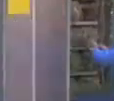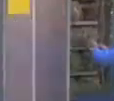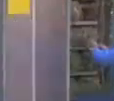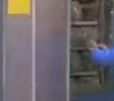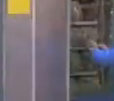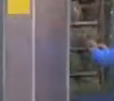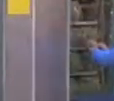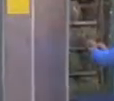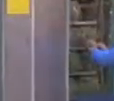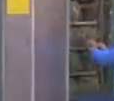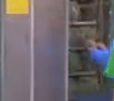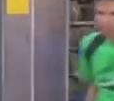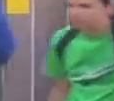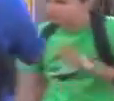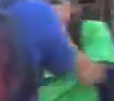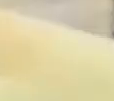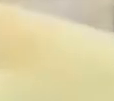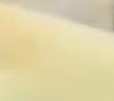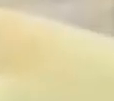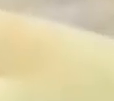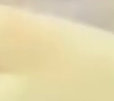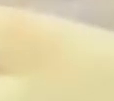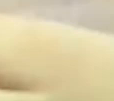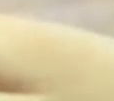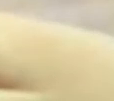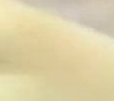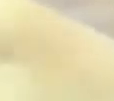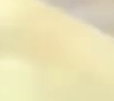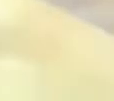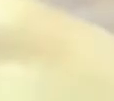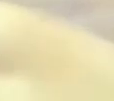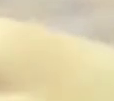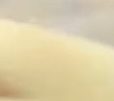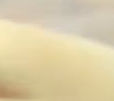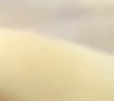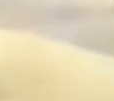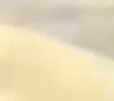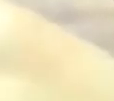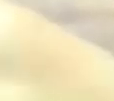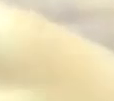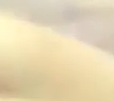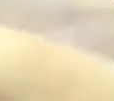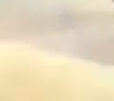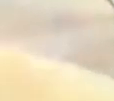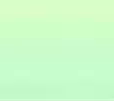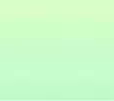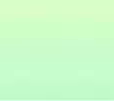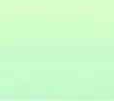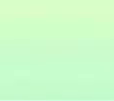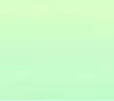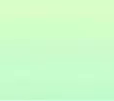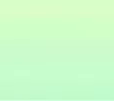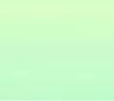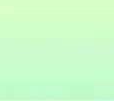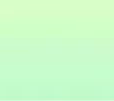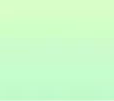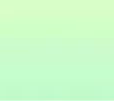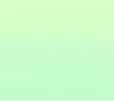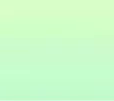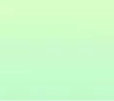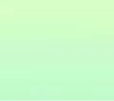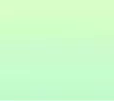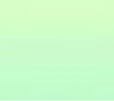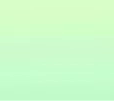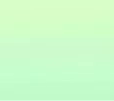datos que se descargan al utilizar el servicio de internet desde el celular. Por ejemplo, cuando se bajan fotos, se envían mensajes o se chatea por